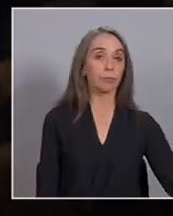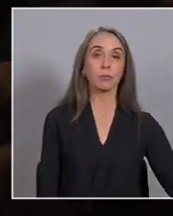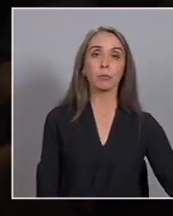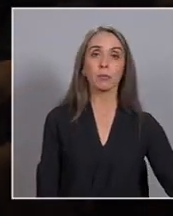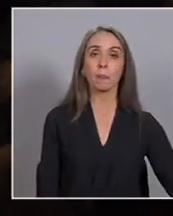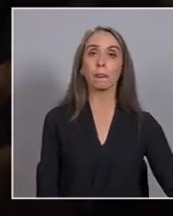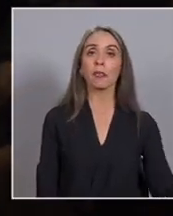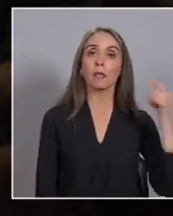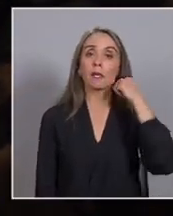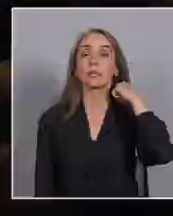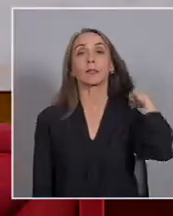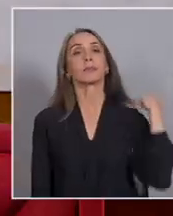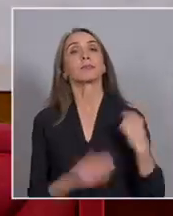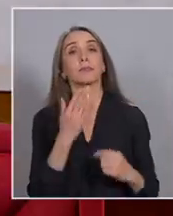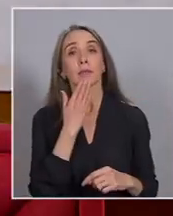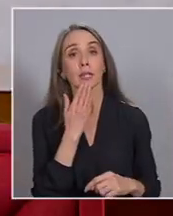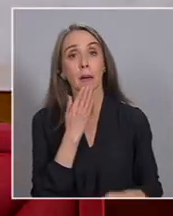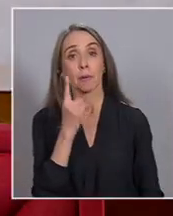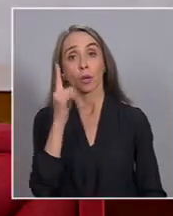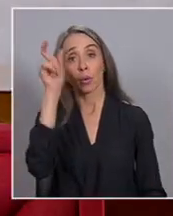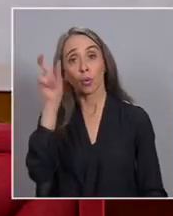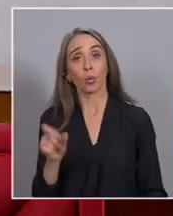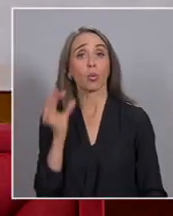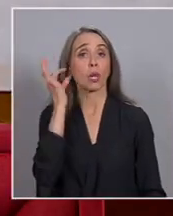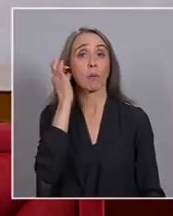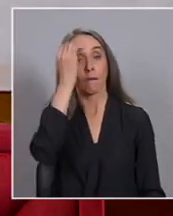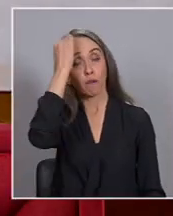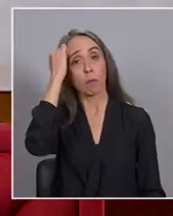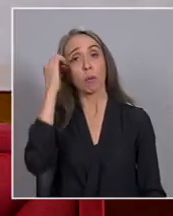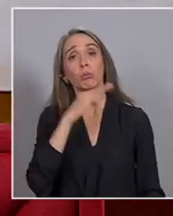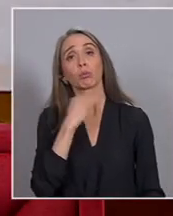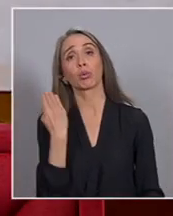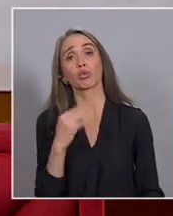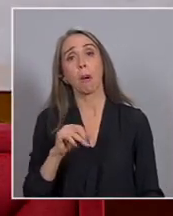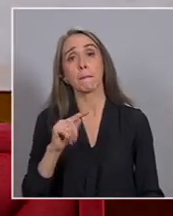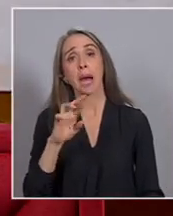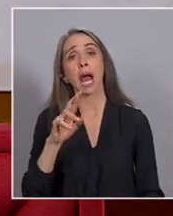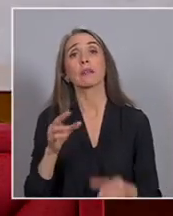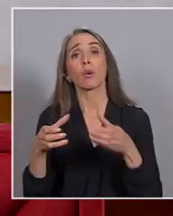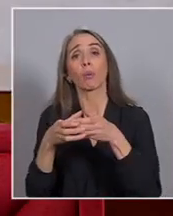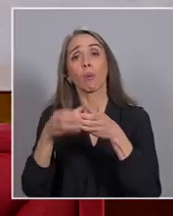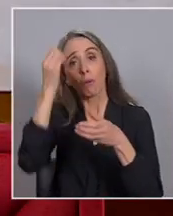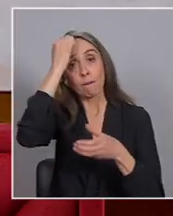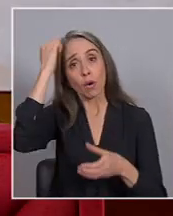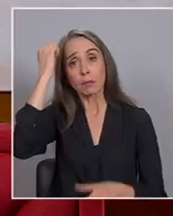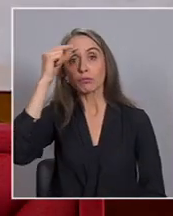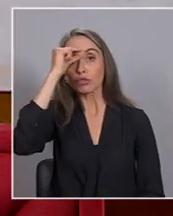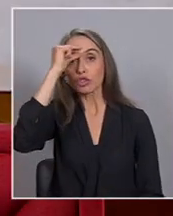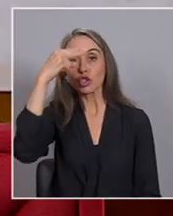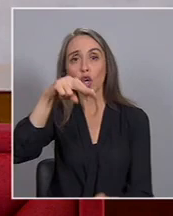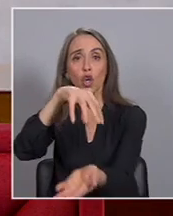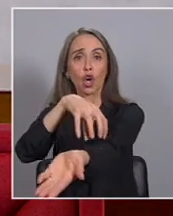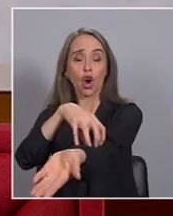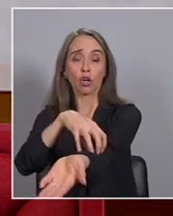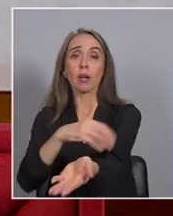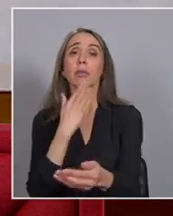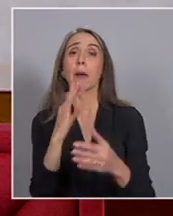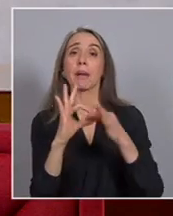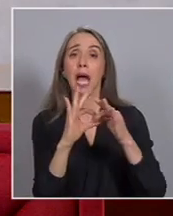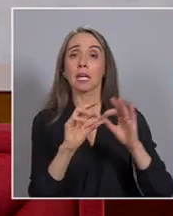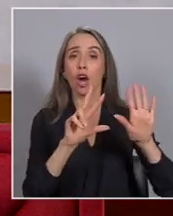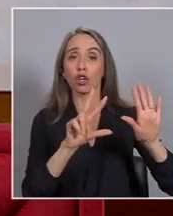Incluso con una bombero mártir de una compañía de coronel. Y también agradecer